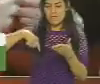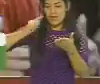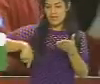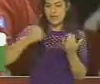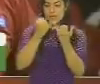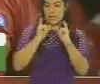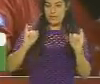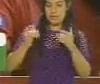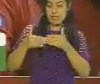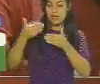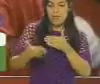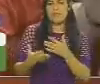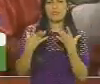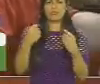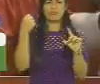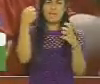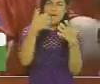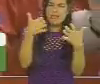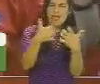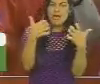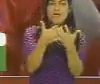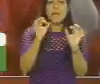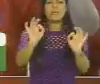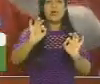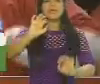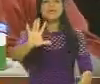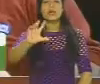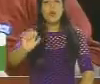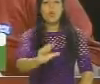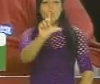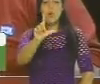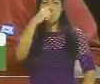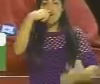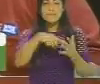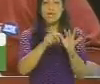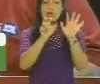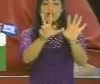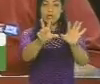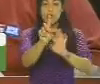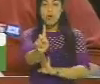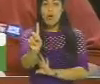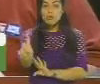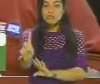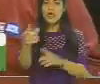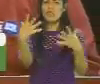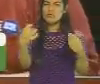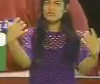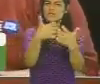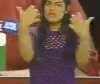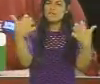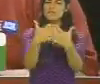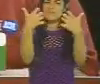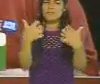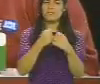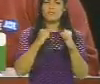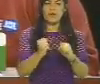de la independencia, que fue el 5 de julio de 1811, vinieron otras batallas más.